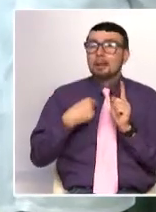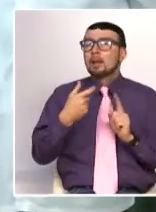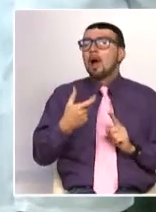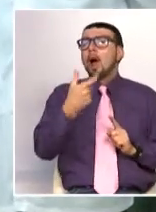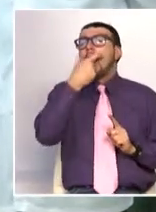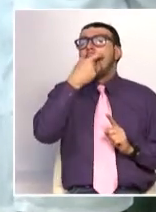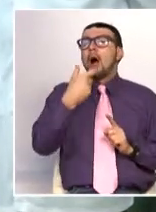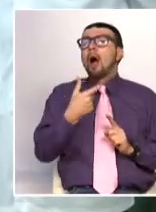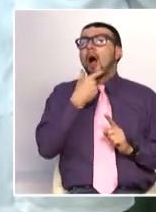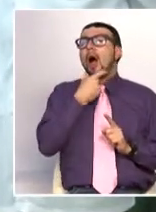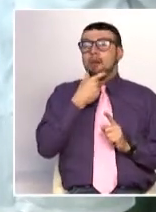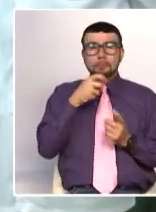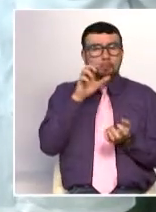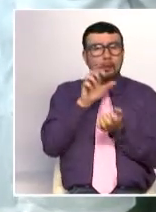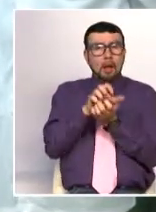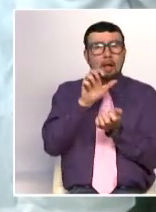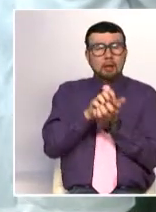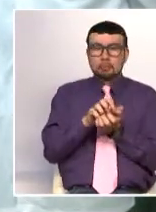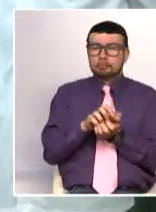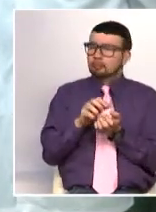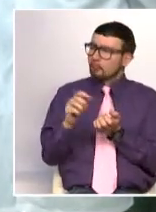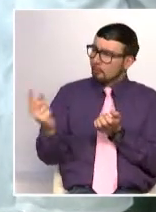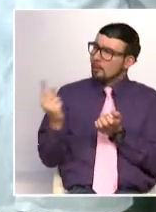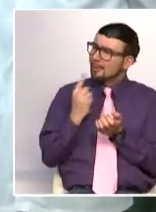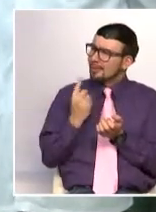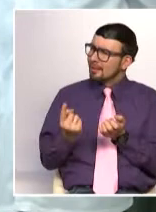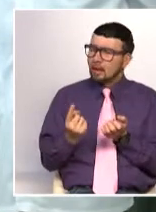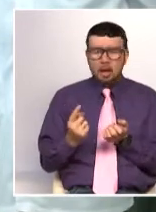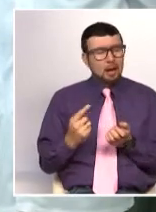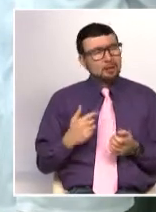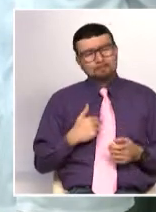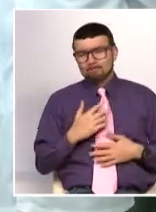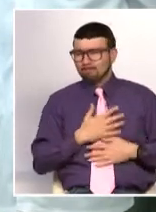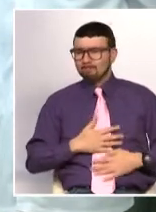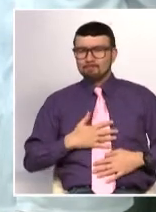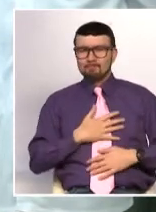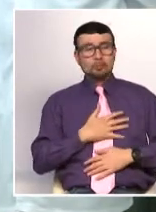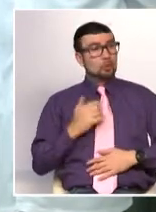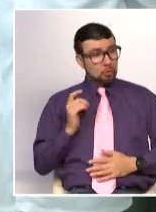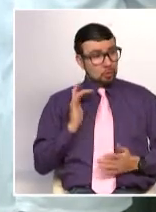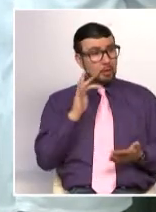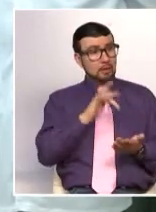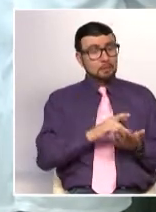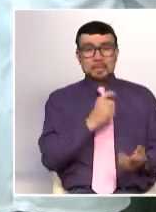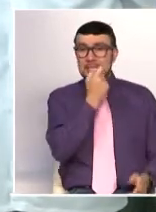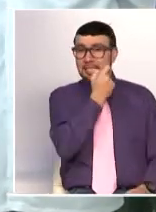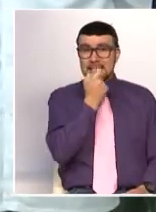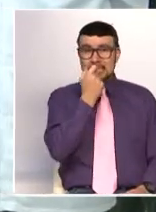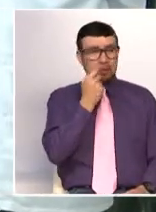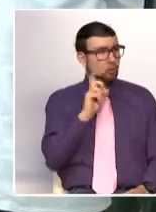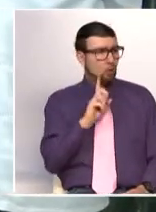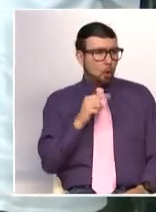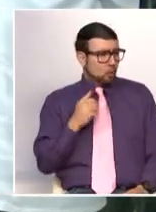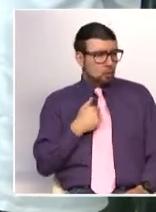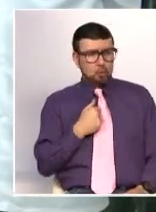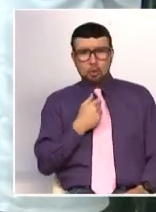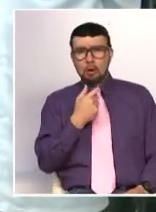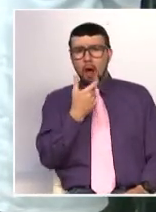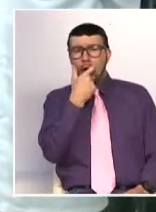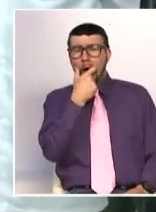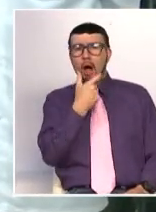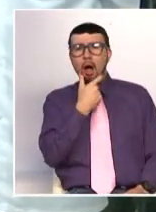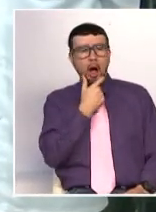de dientes cuando llega me dicen no doctora pues yo no voy a pasar a ontología porque no tengo dientes y yo